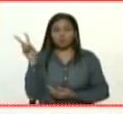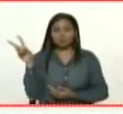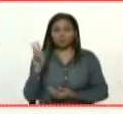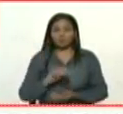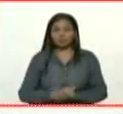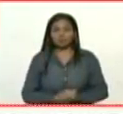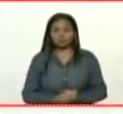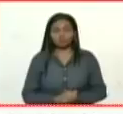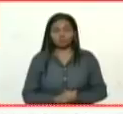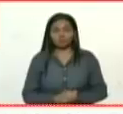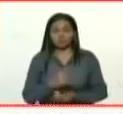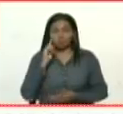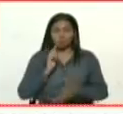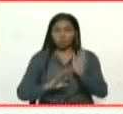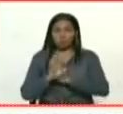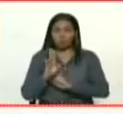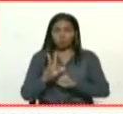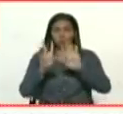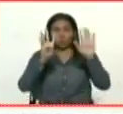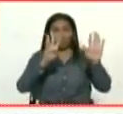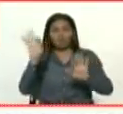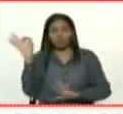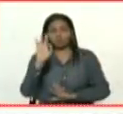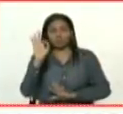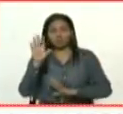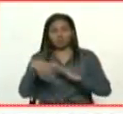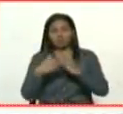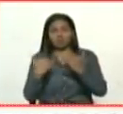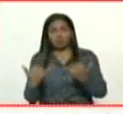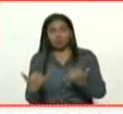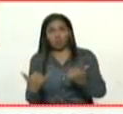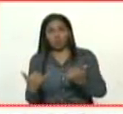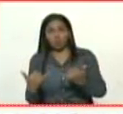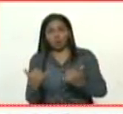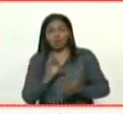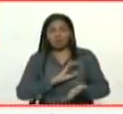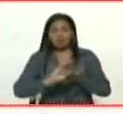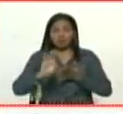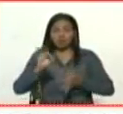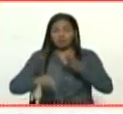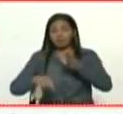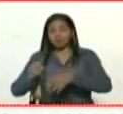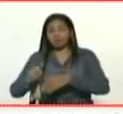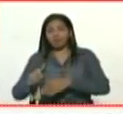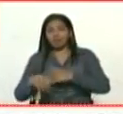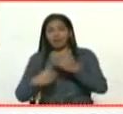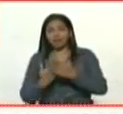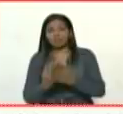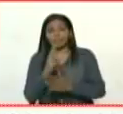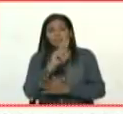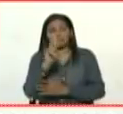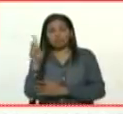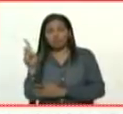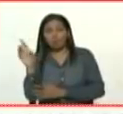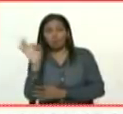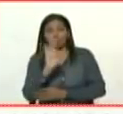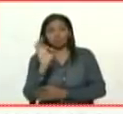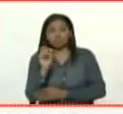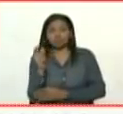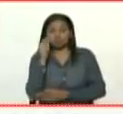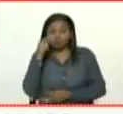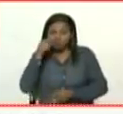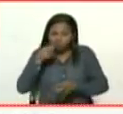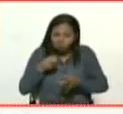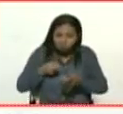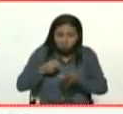subió de un 9% de su cartera de créditos para lo agrícola a un 21%. Hay que meterle la lupa y ver si